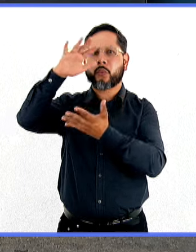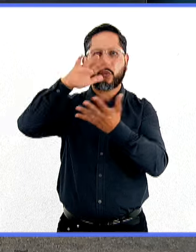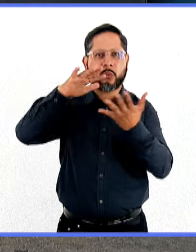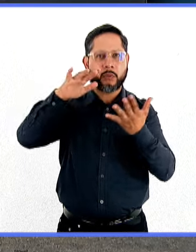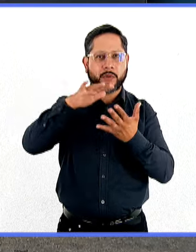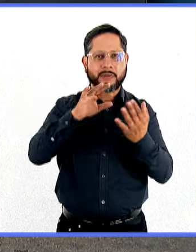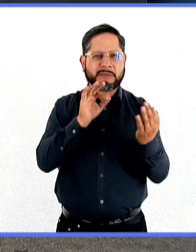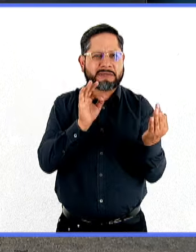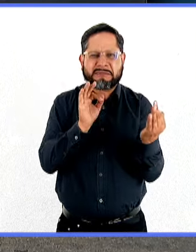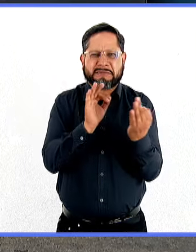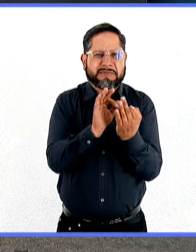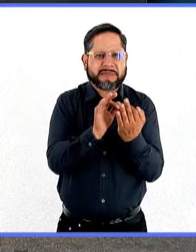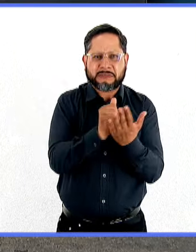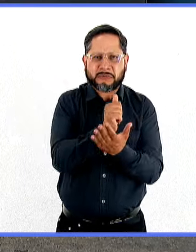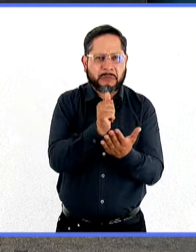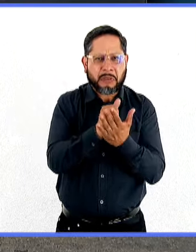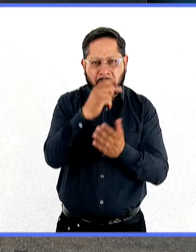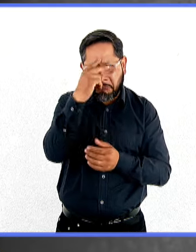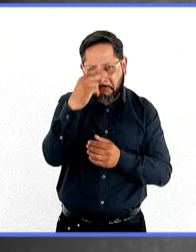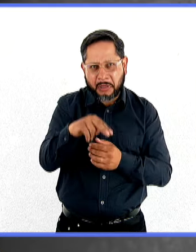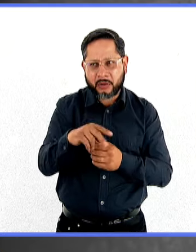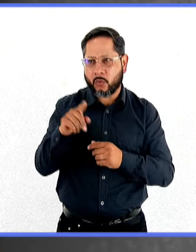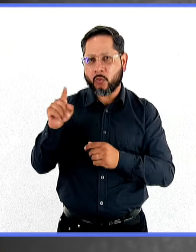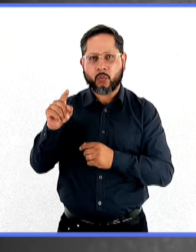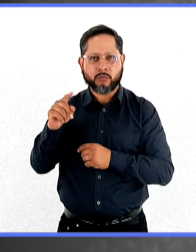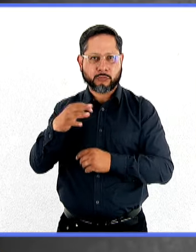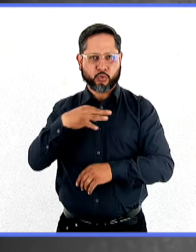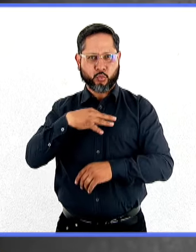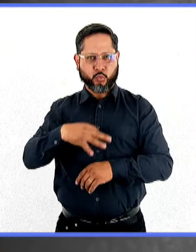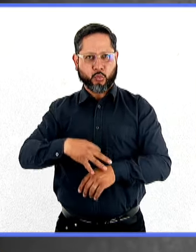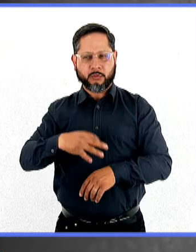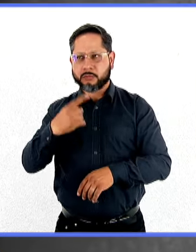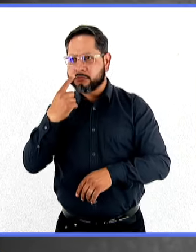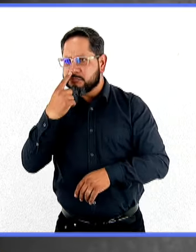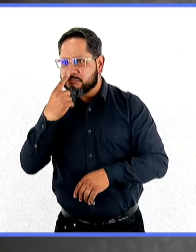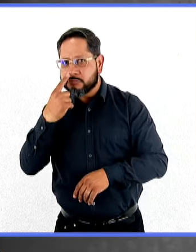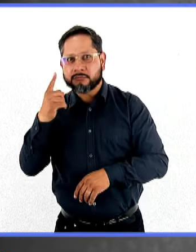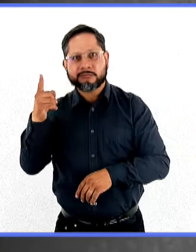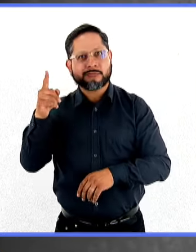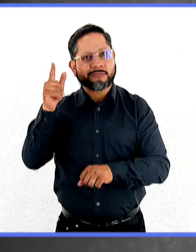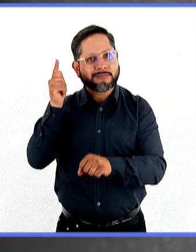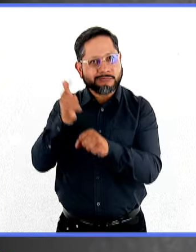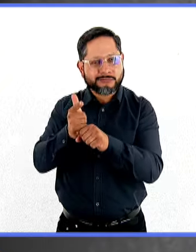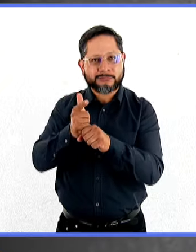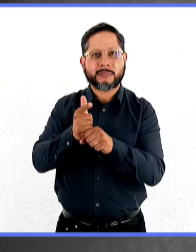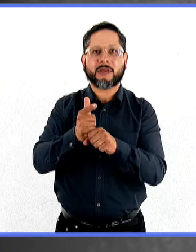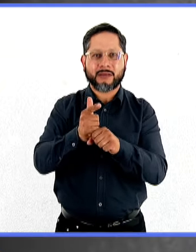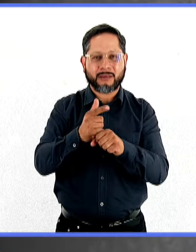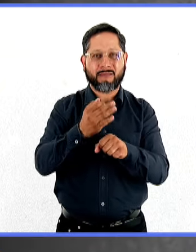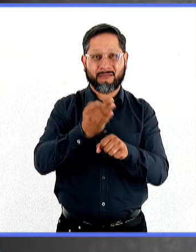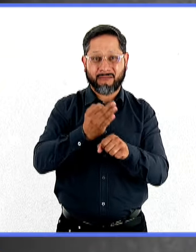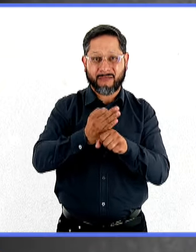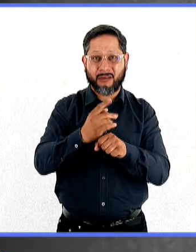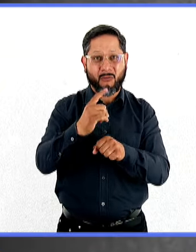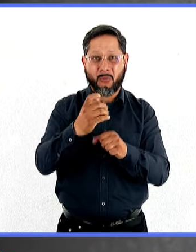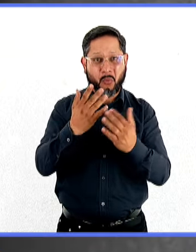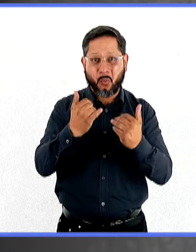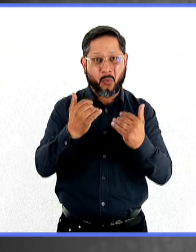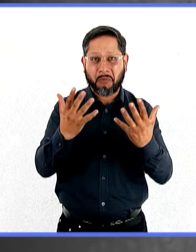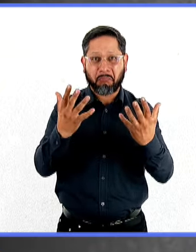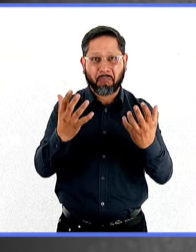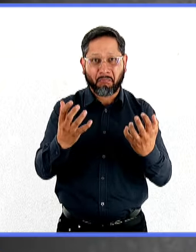ciudades cercanas en la Ciudad de México o en la ciudad de Toluca entonces dadas las condiciones de extrema sequía en las que se encuentra en el